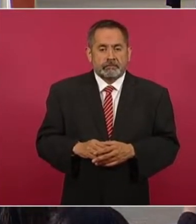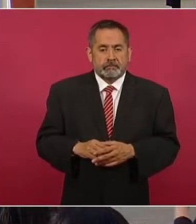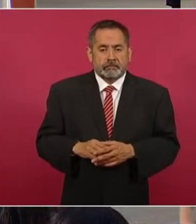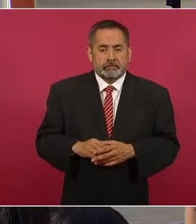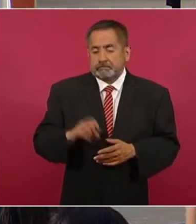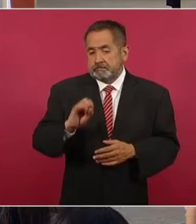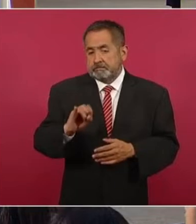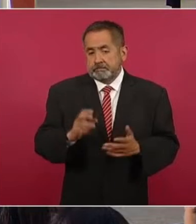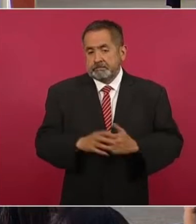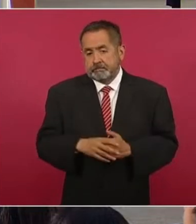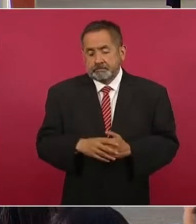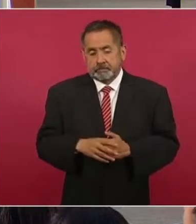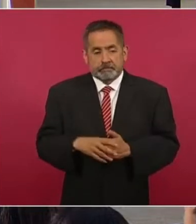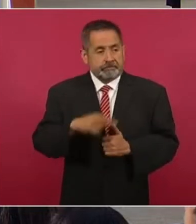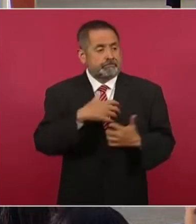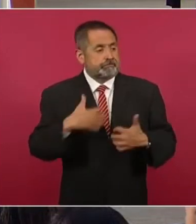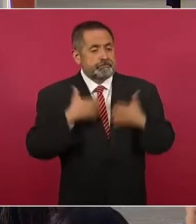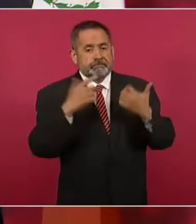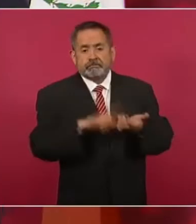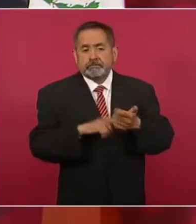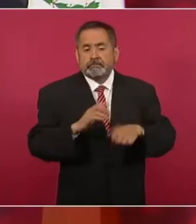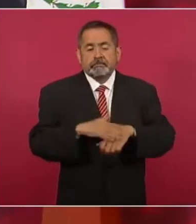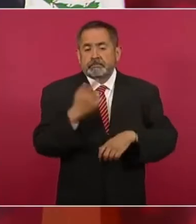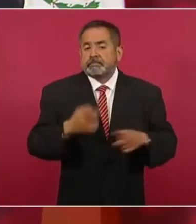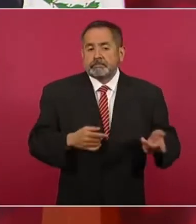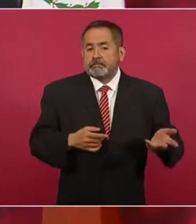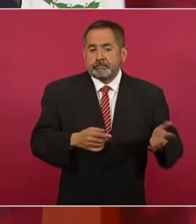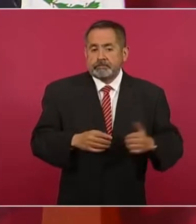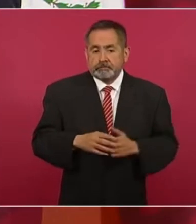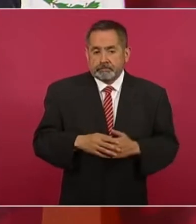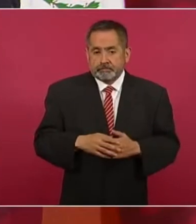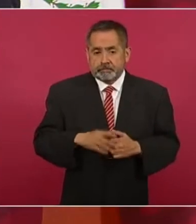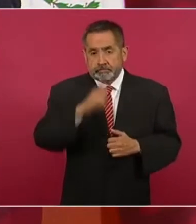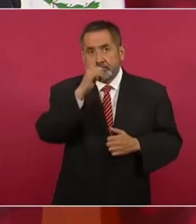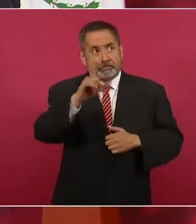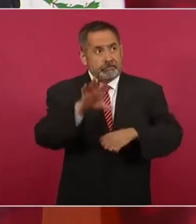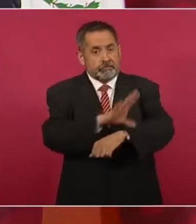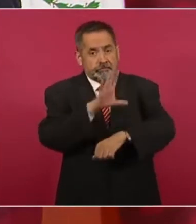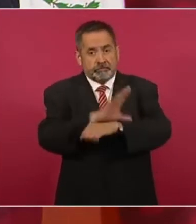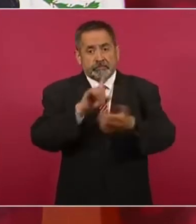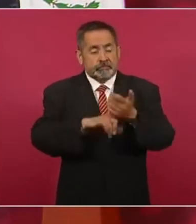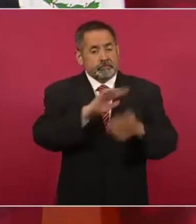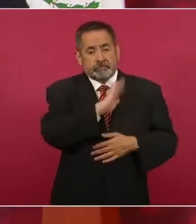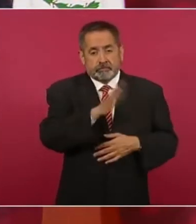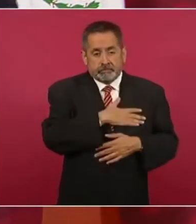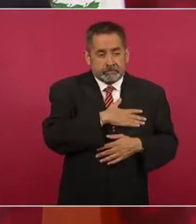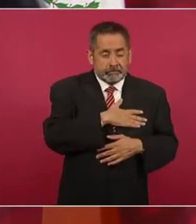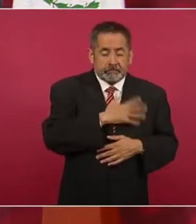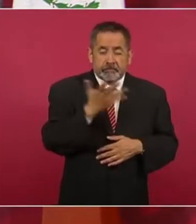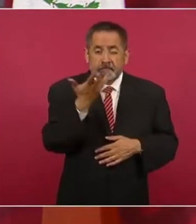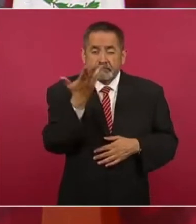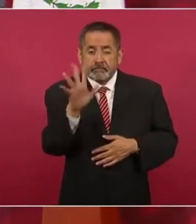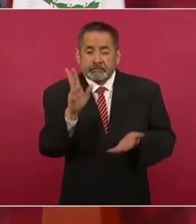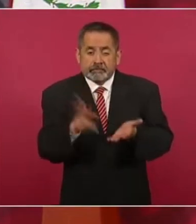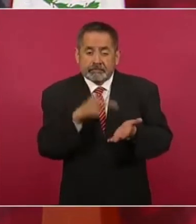sí, están reaccionando porque el costo de la energía eléctrica en España es hasta 10 veces